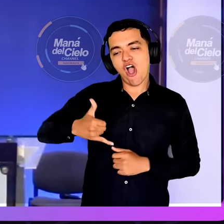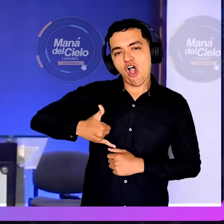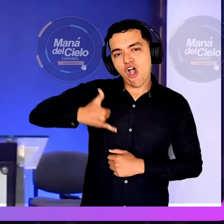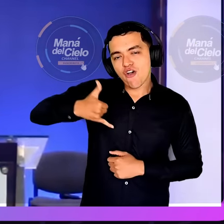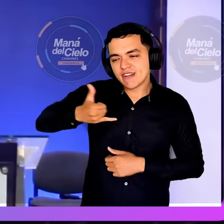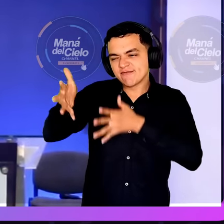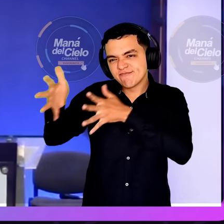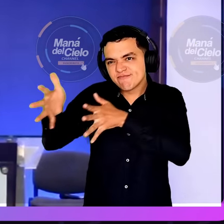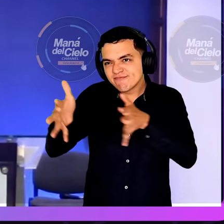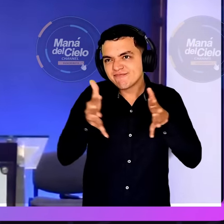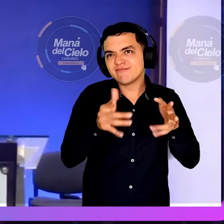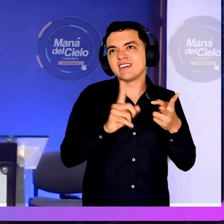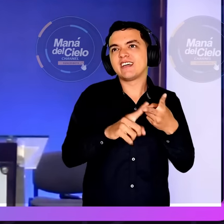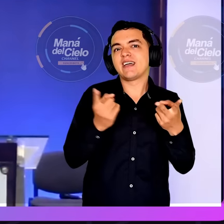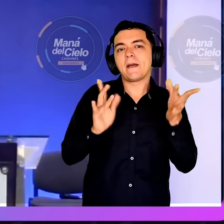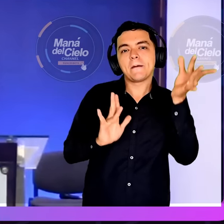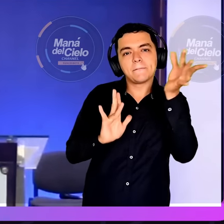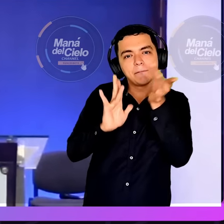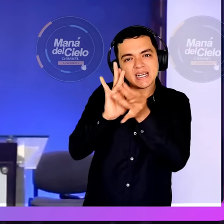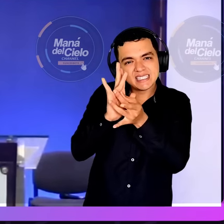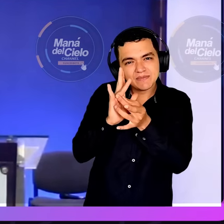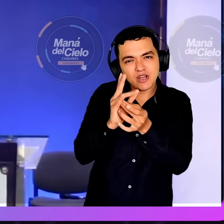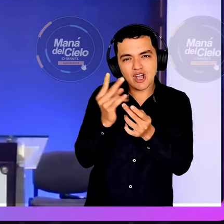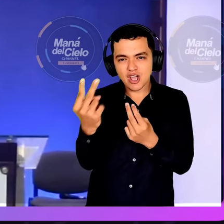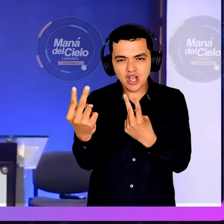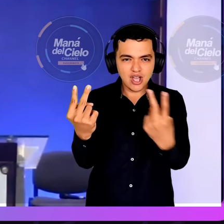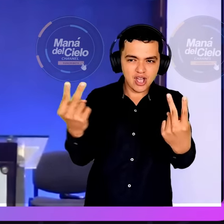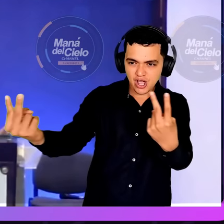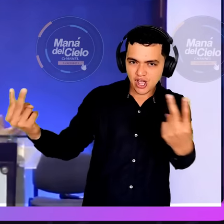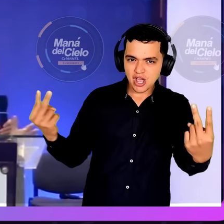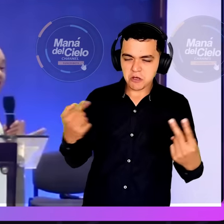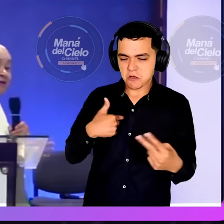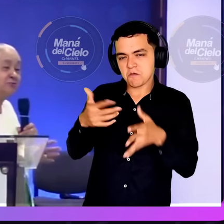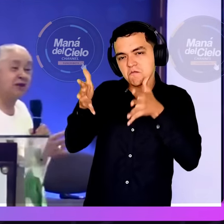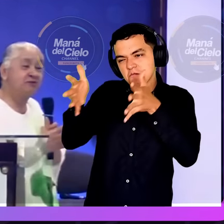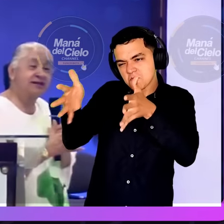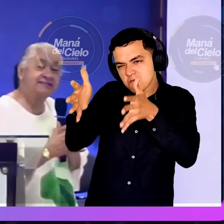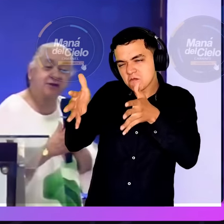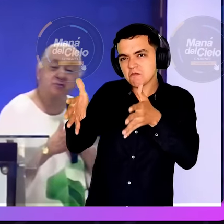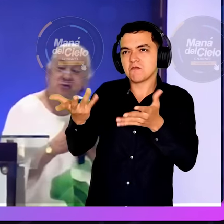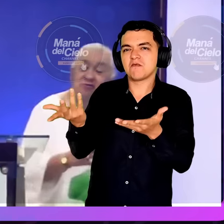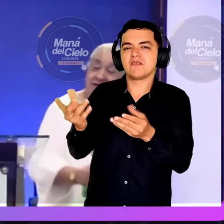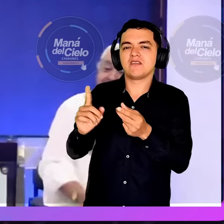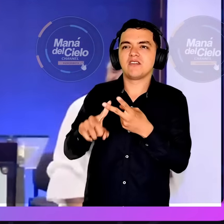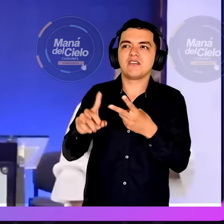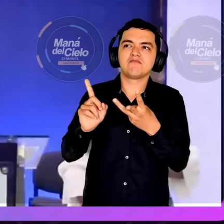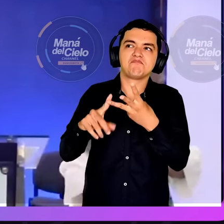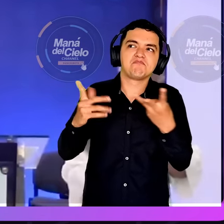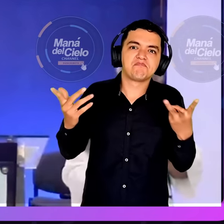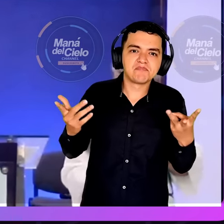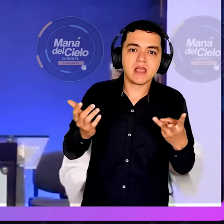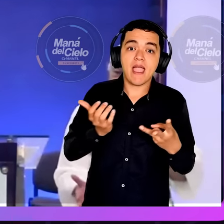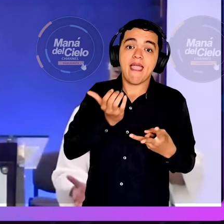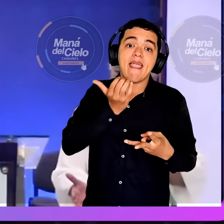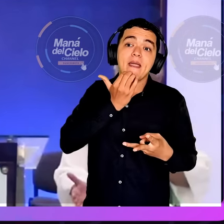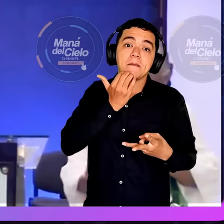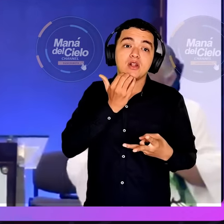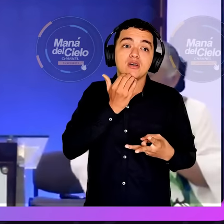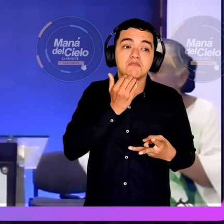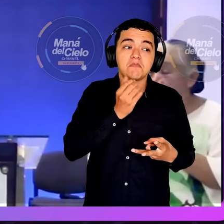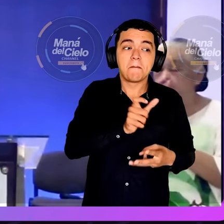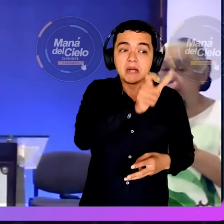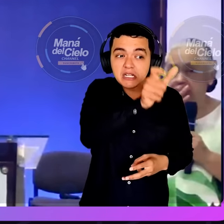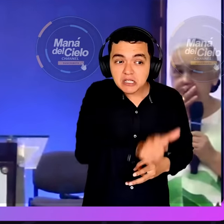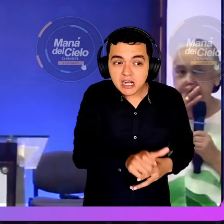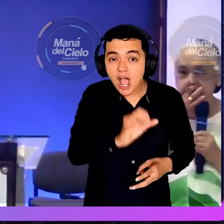enseñando a los jóvenes, los matrimonios, y la verdad, no por orgullo, pero nunca me vi casada como con un creyente, nunca lo vislumbré, no